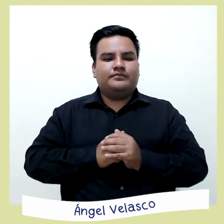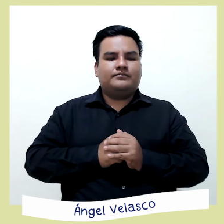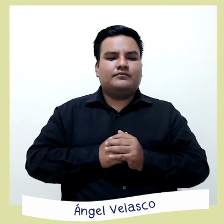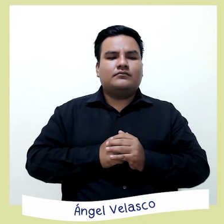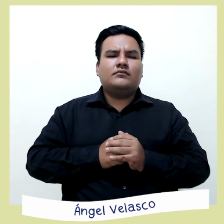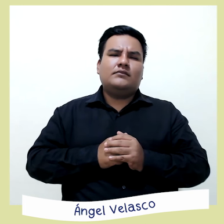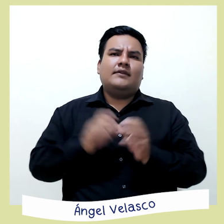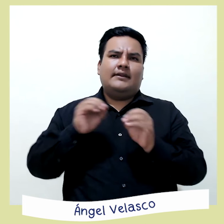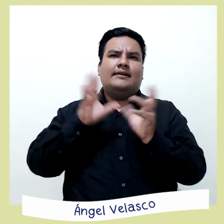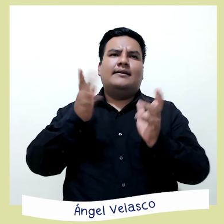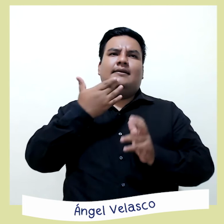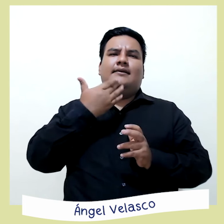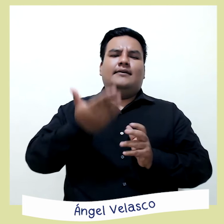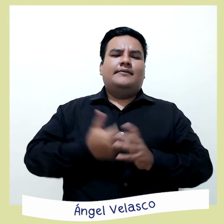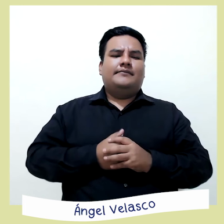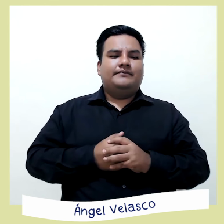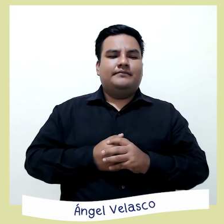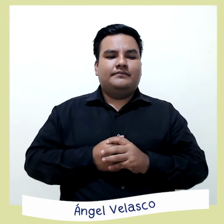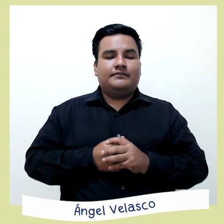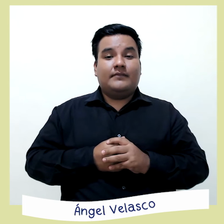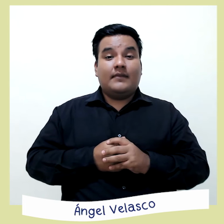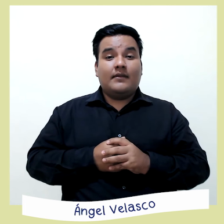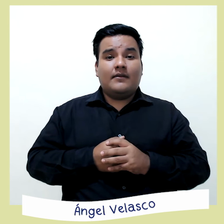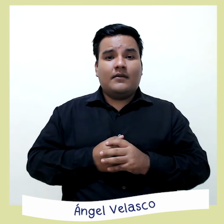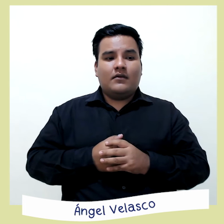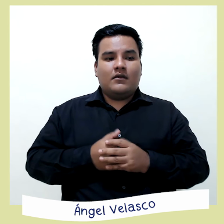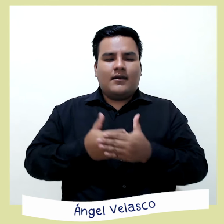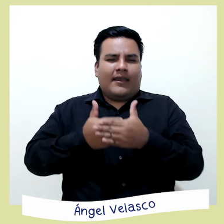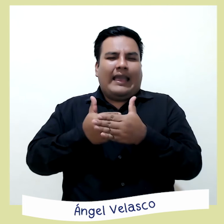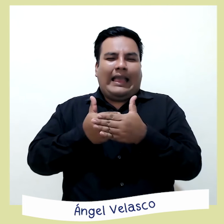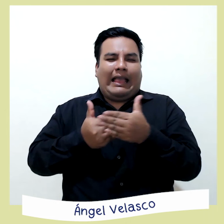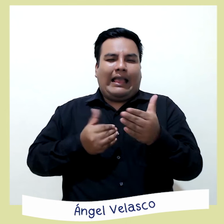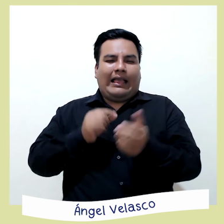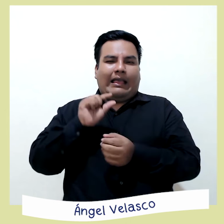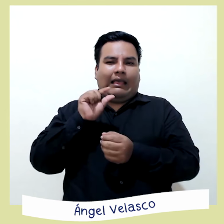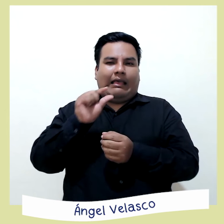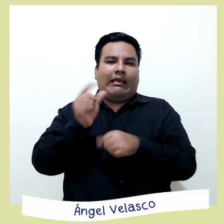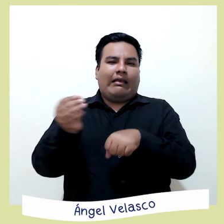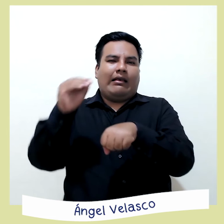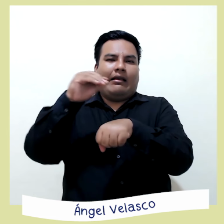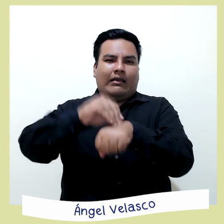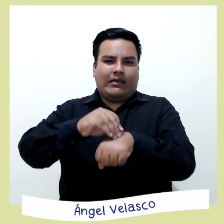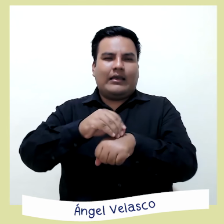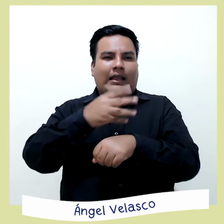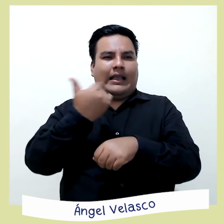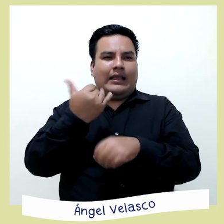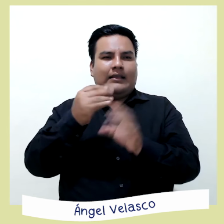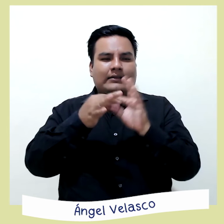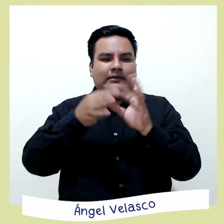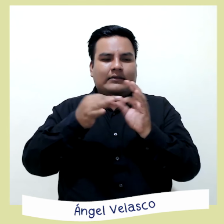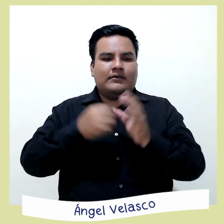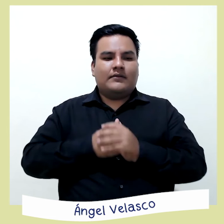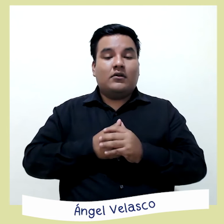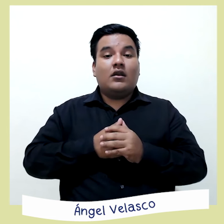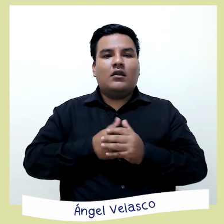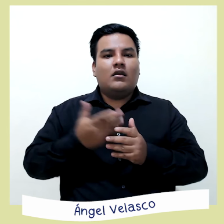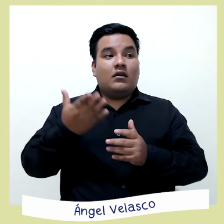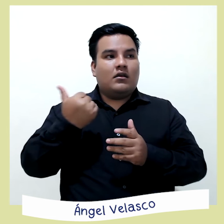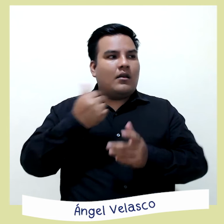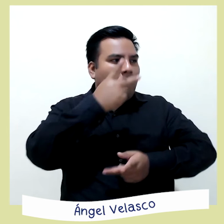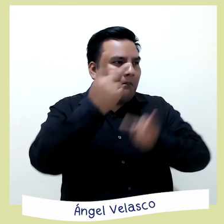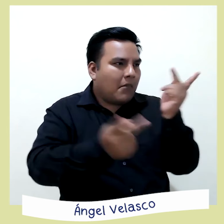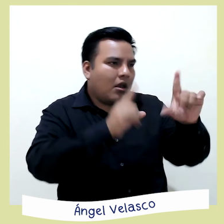esta población? Entonces te pediría, Luis Miguel, si puedes empezar, por favor. Sí, claro, con gusto. Pero